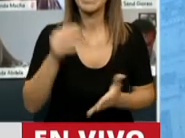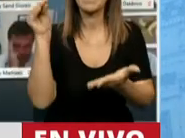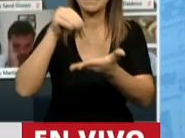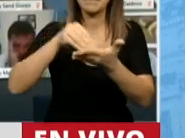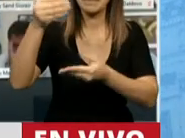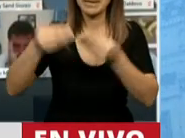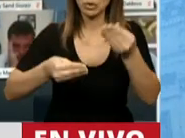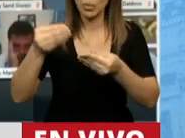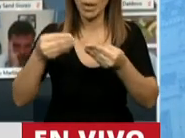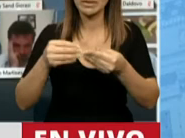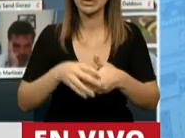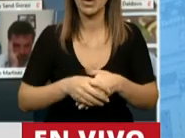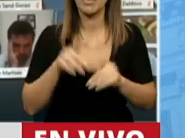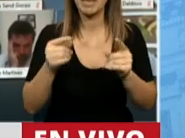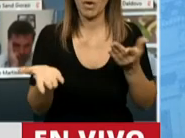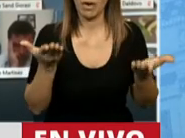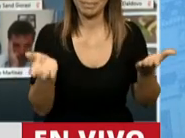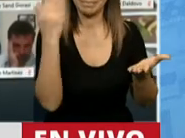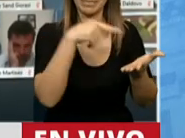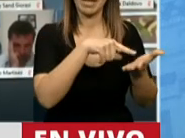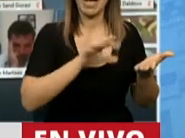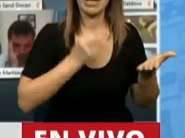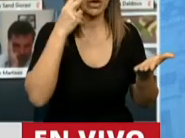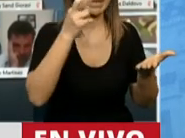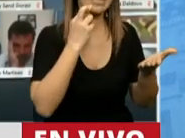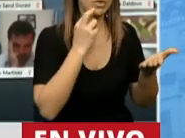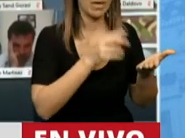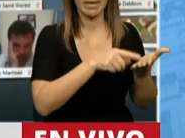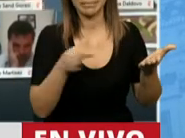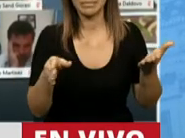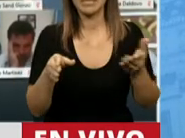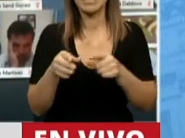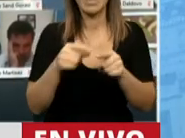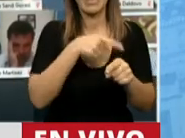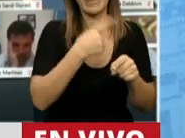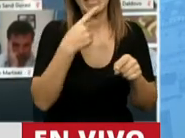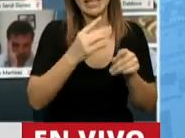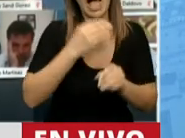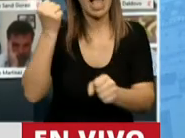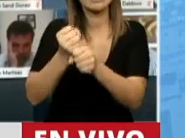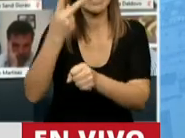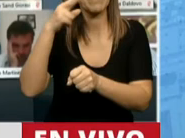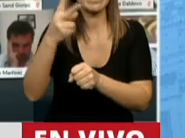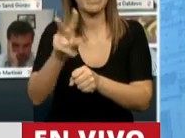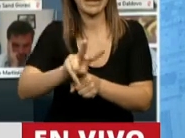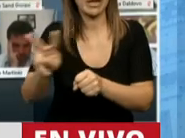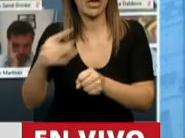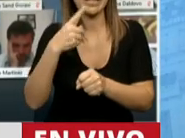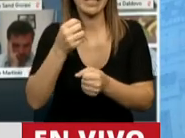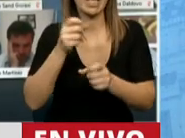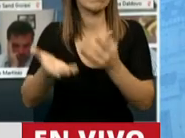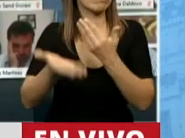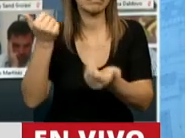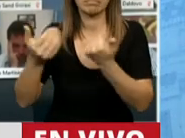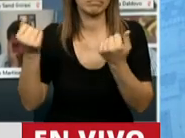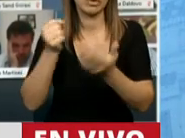presupuesto de ese año 2019 y hasta el año 22 se preveía eliminar absolutamente el subsidio al gas para las provincias